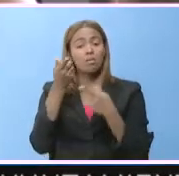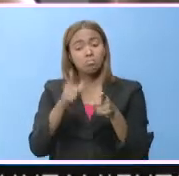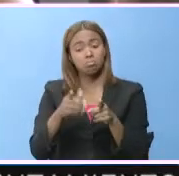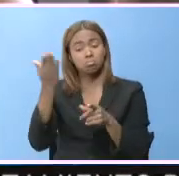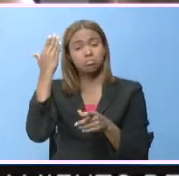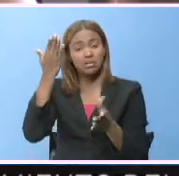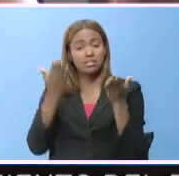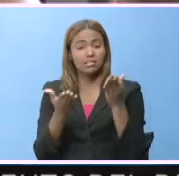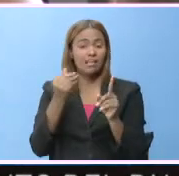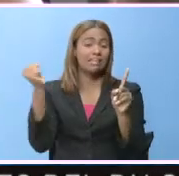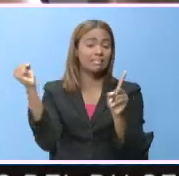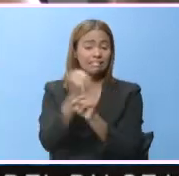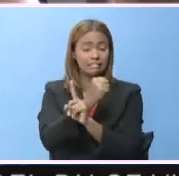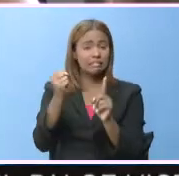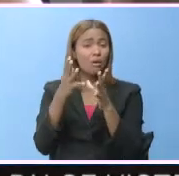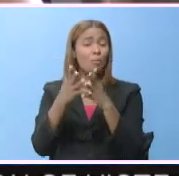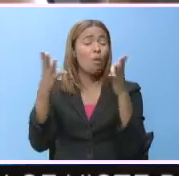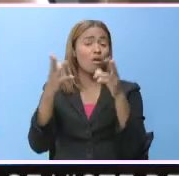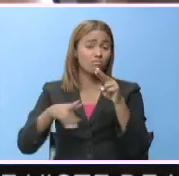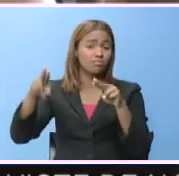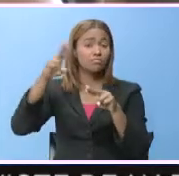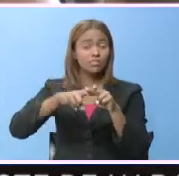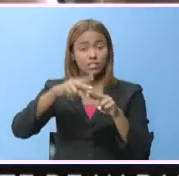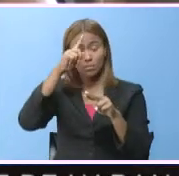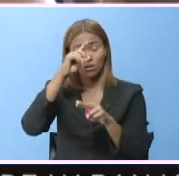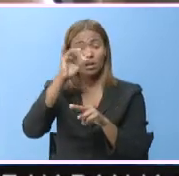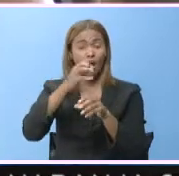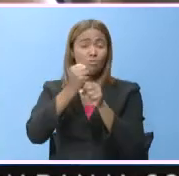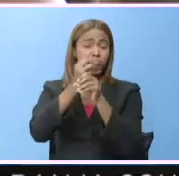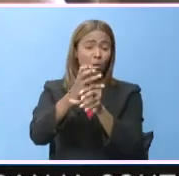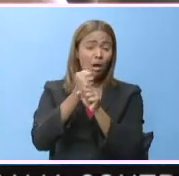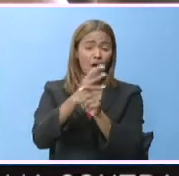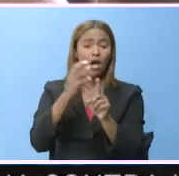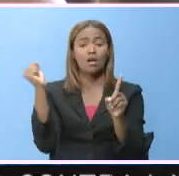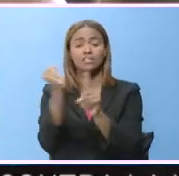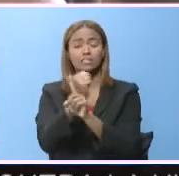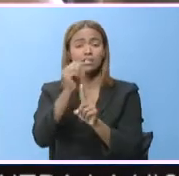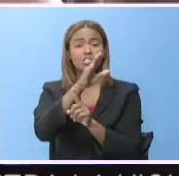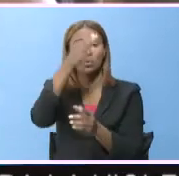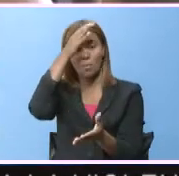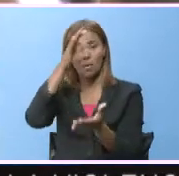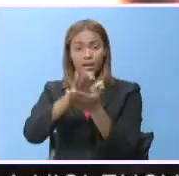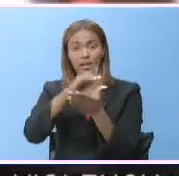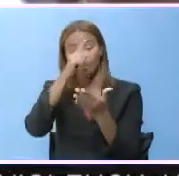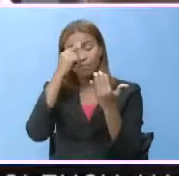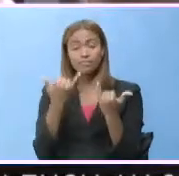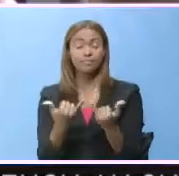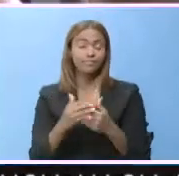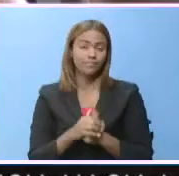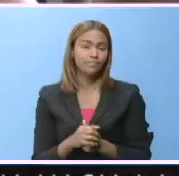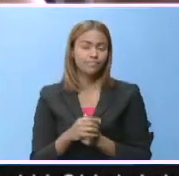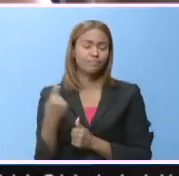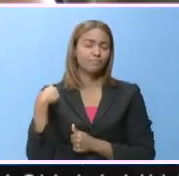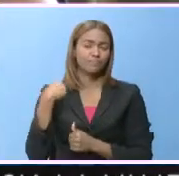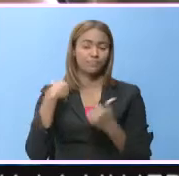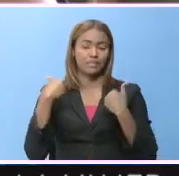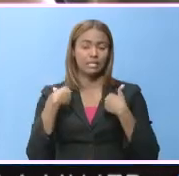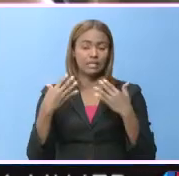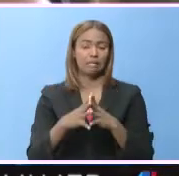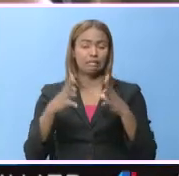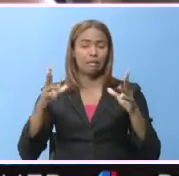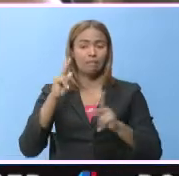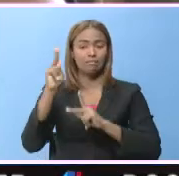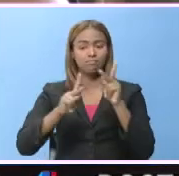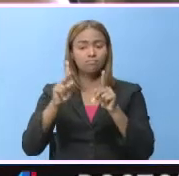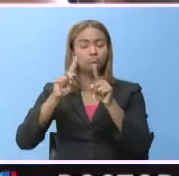por un índice muy elevado de agresión de sus parejas en estos tiempos. Contamos con una cantidad de líderes